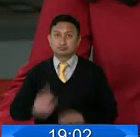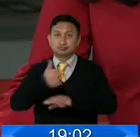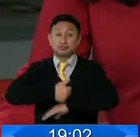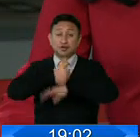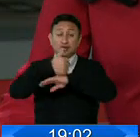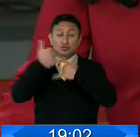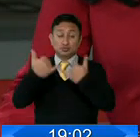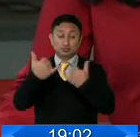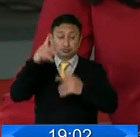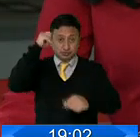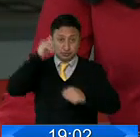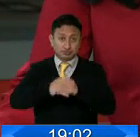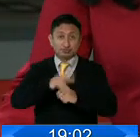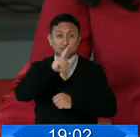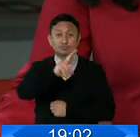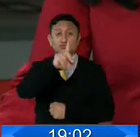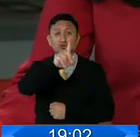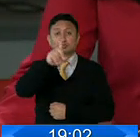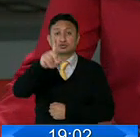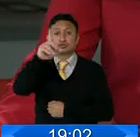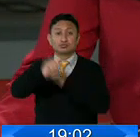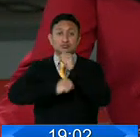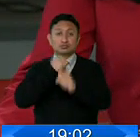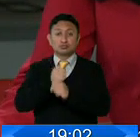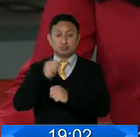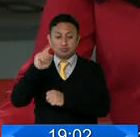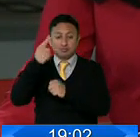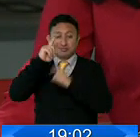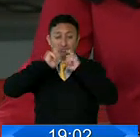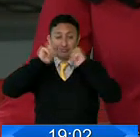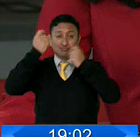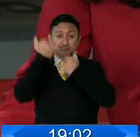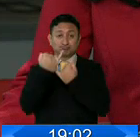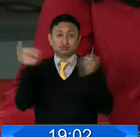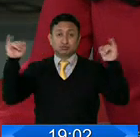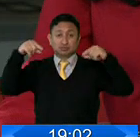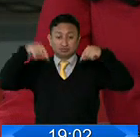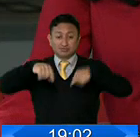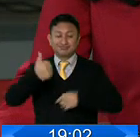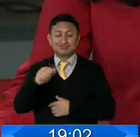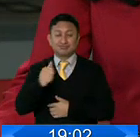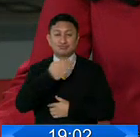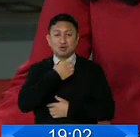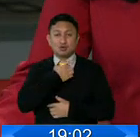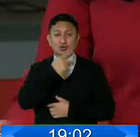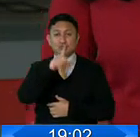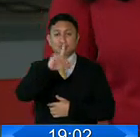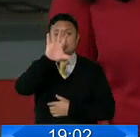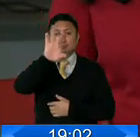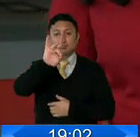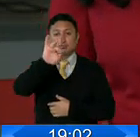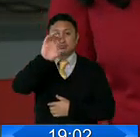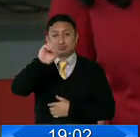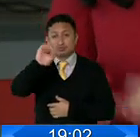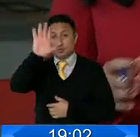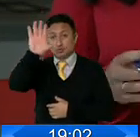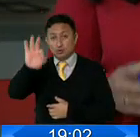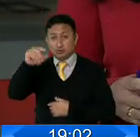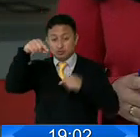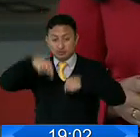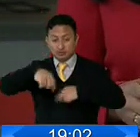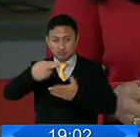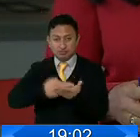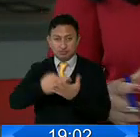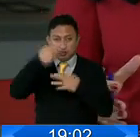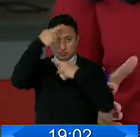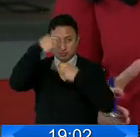Autoridades conmemorado un 211 aniversario del primer grito de la independencia del 10 de agosto de 1809. En un acto